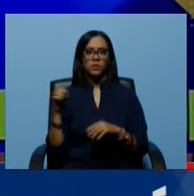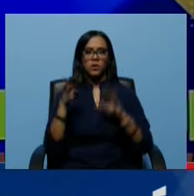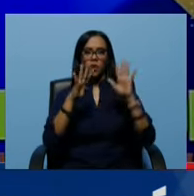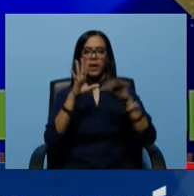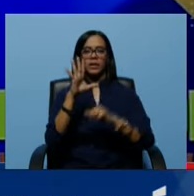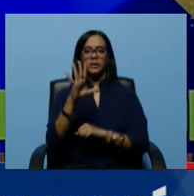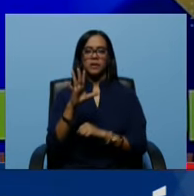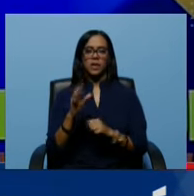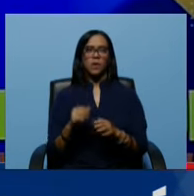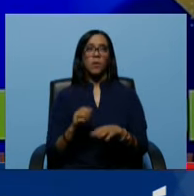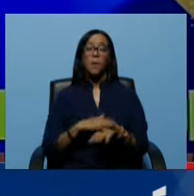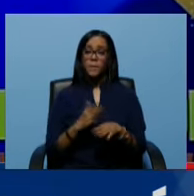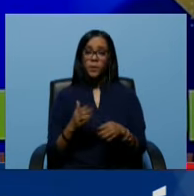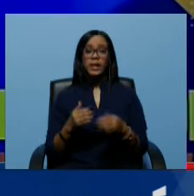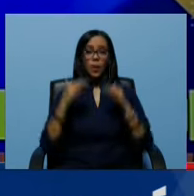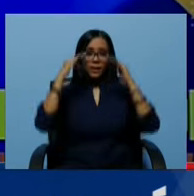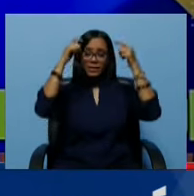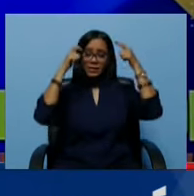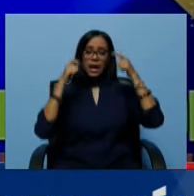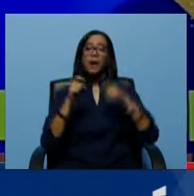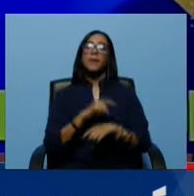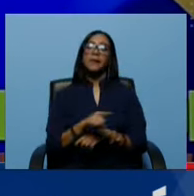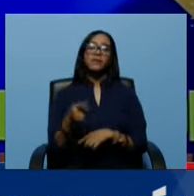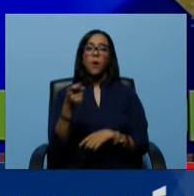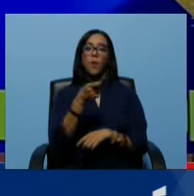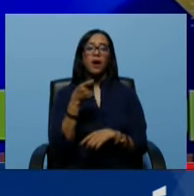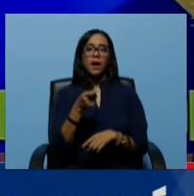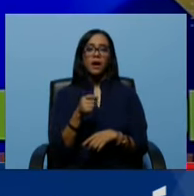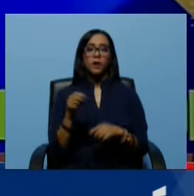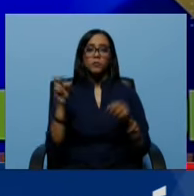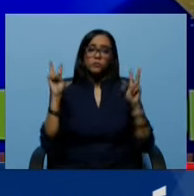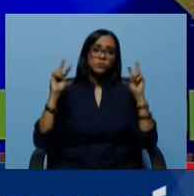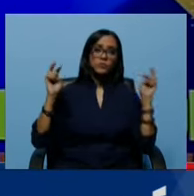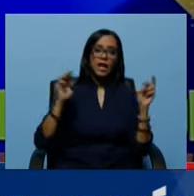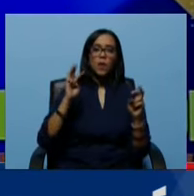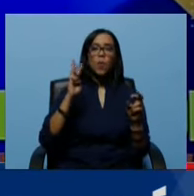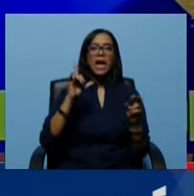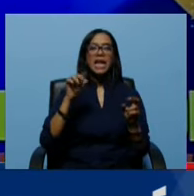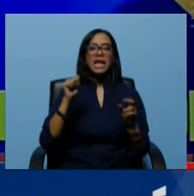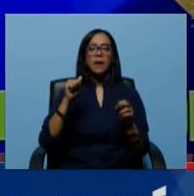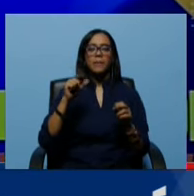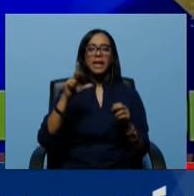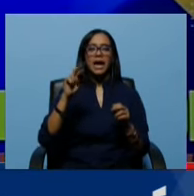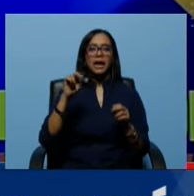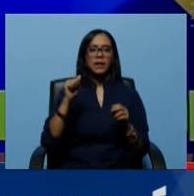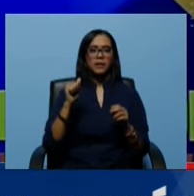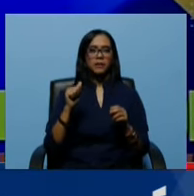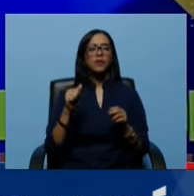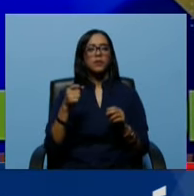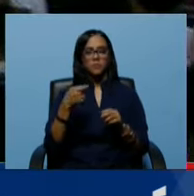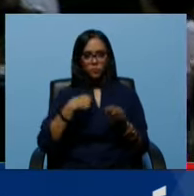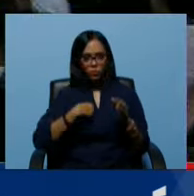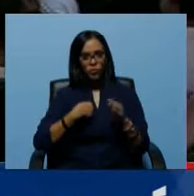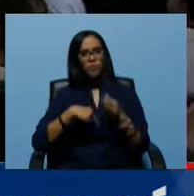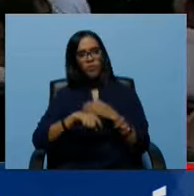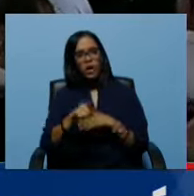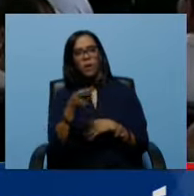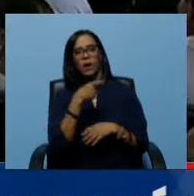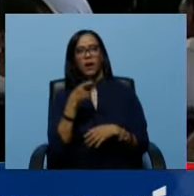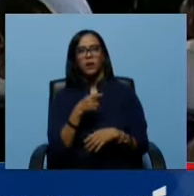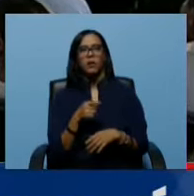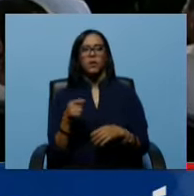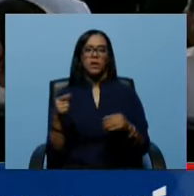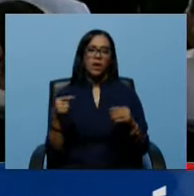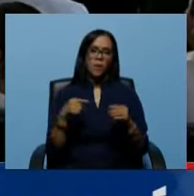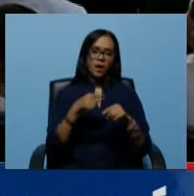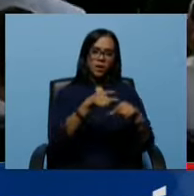1995, porque el comandante Chávez me mandó a buscar a un tal William Lara. Y yo me fui a buscarlo y lo llevé a una